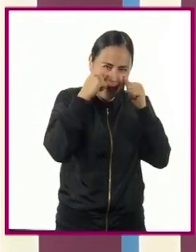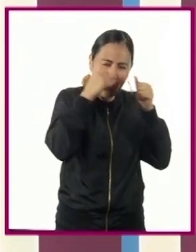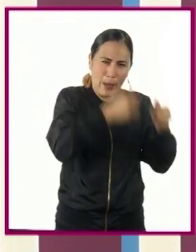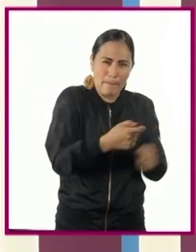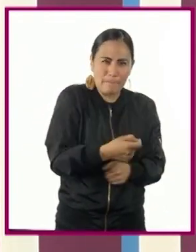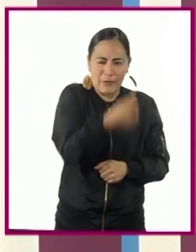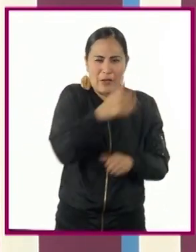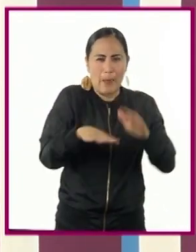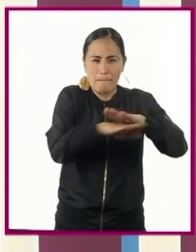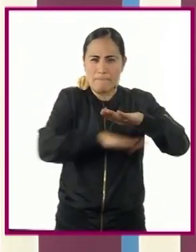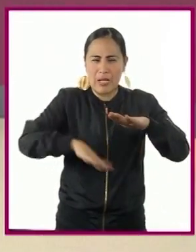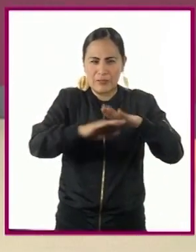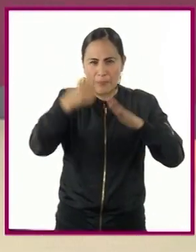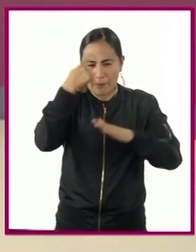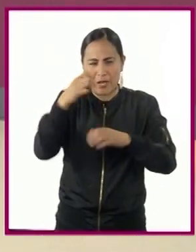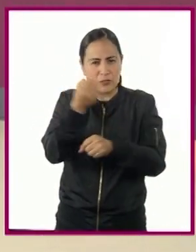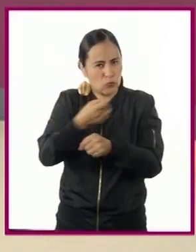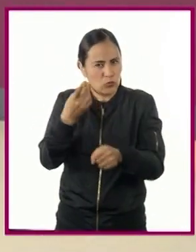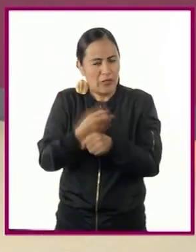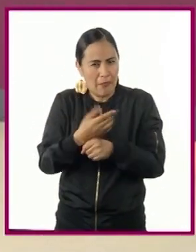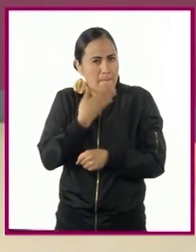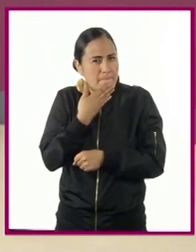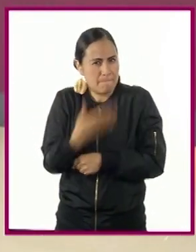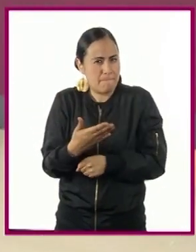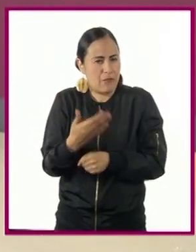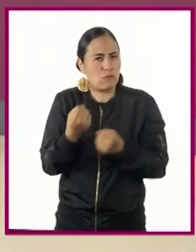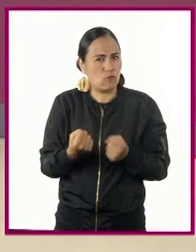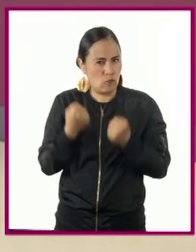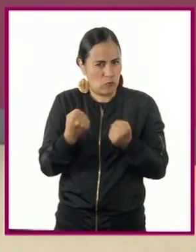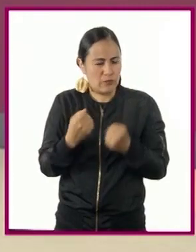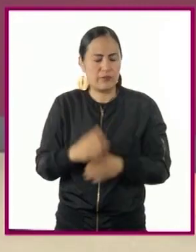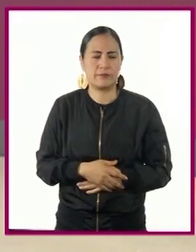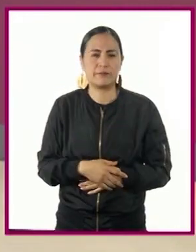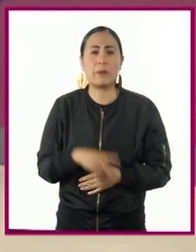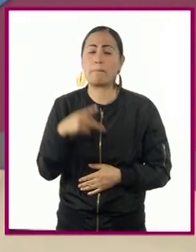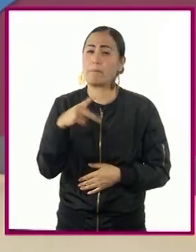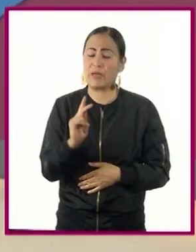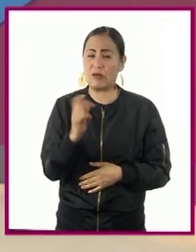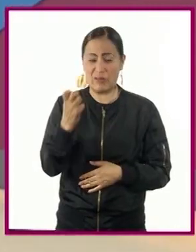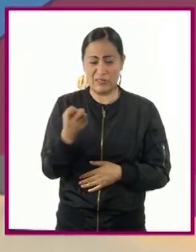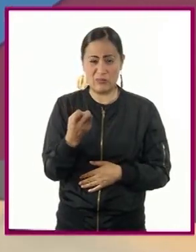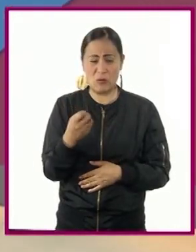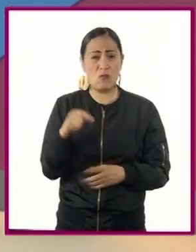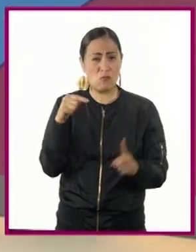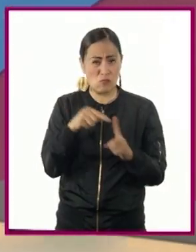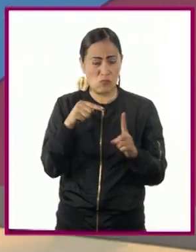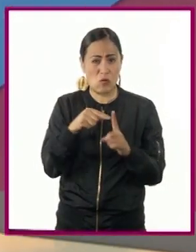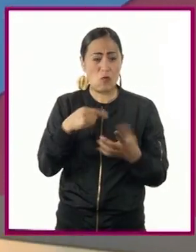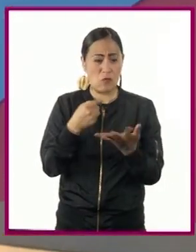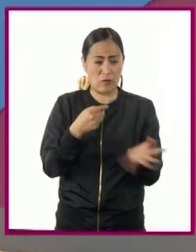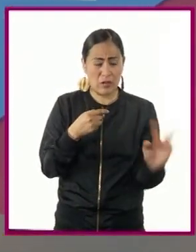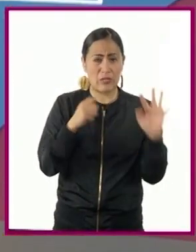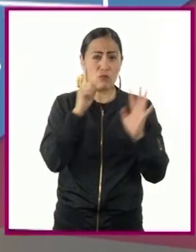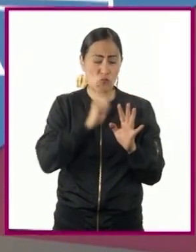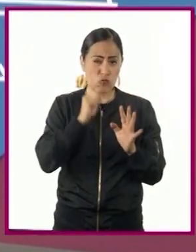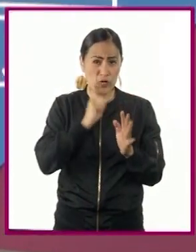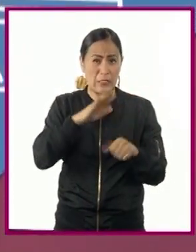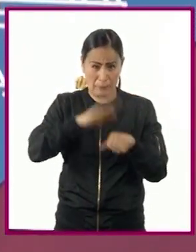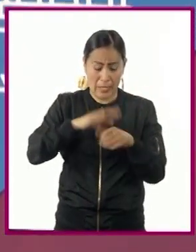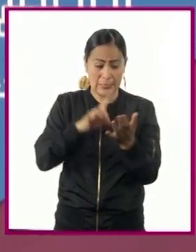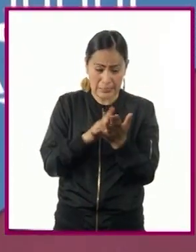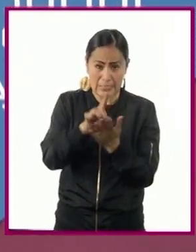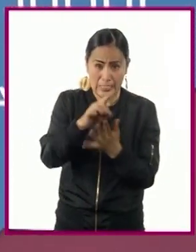toda sociedad. No obstante, en ese momento, a las mujeres no le fueron ampliados sus derechos